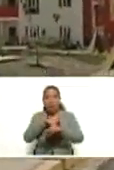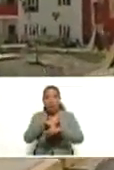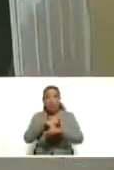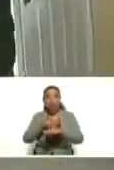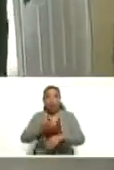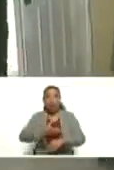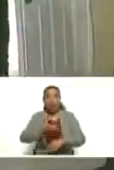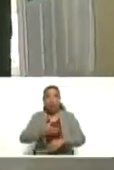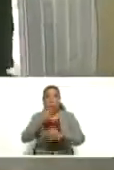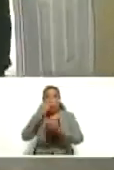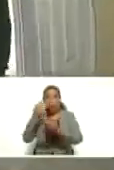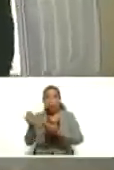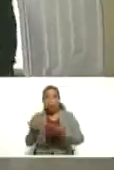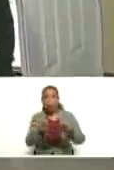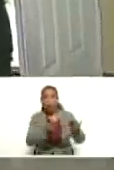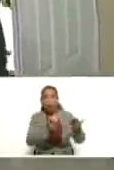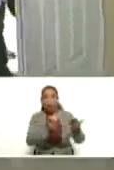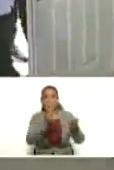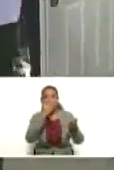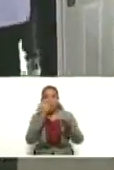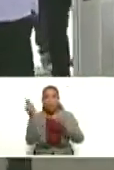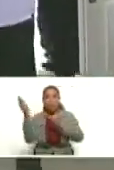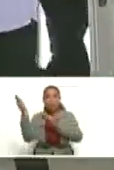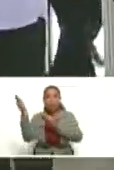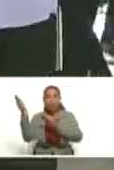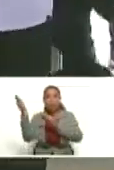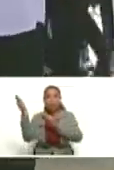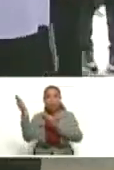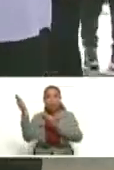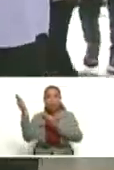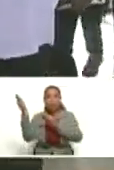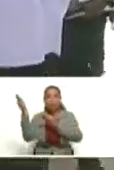alcalde. Adelante. Vamos a sentarnos por aquí,